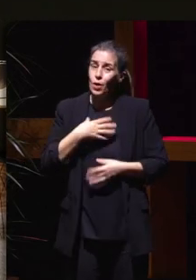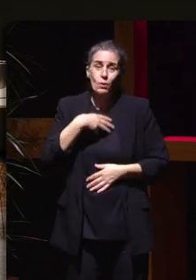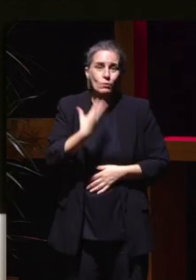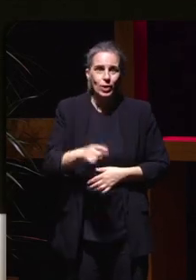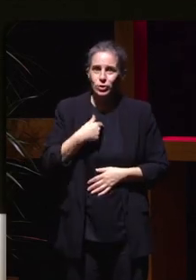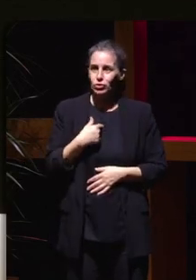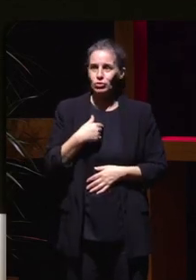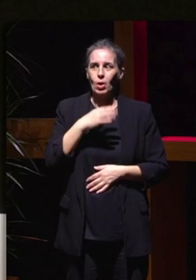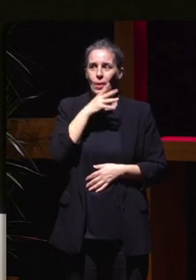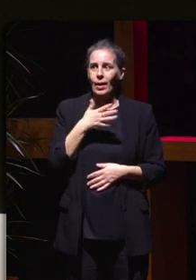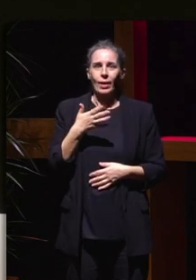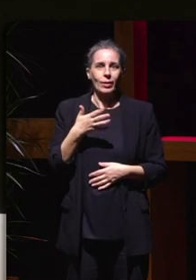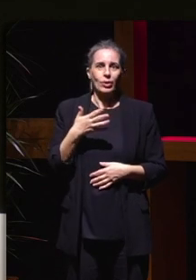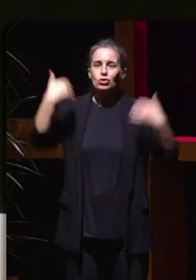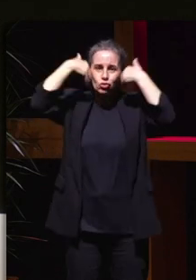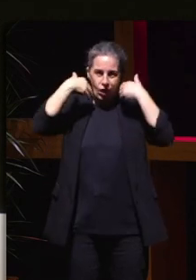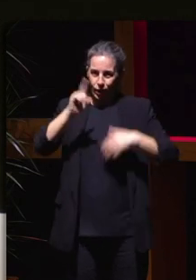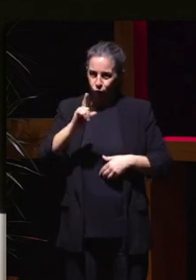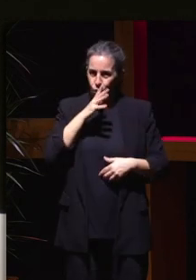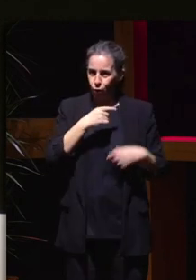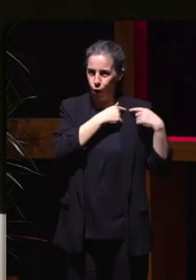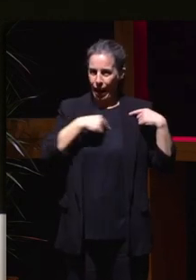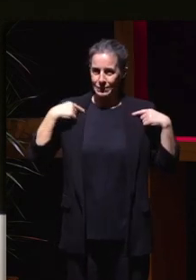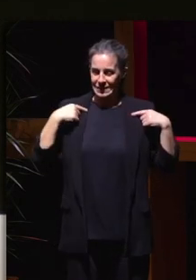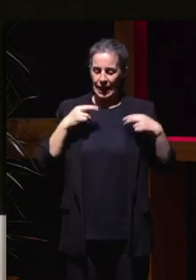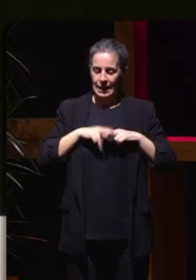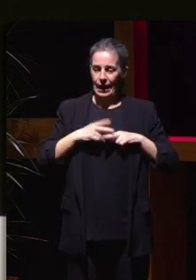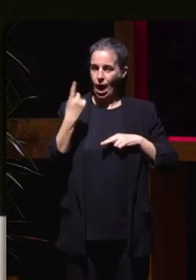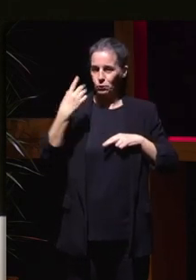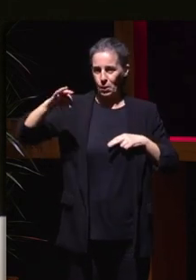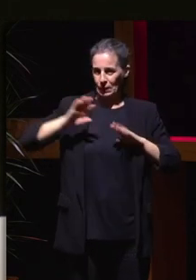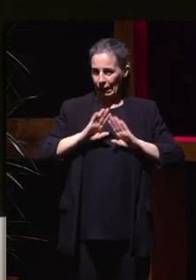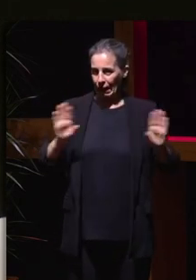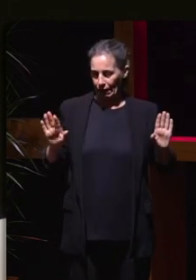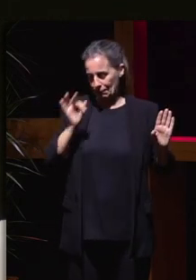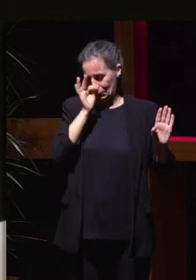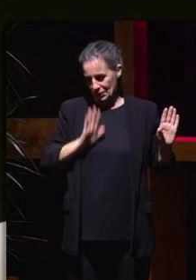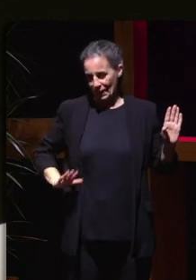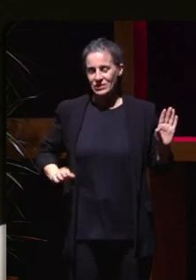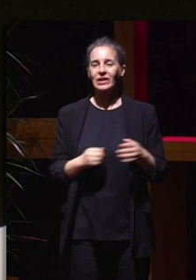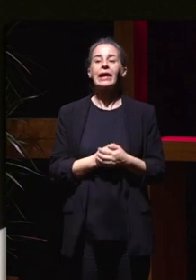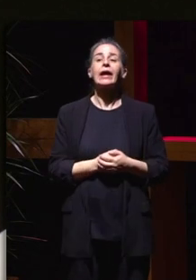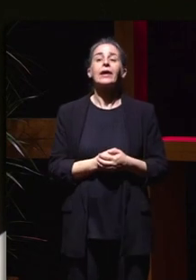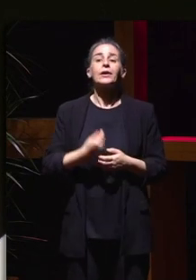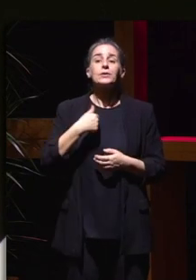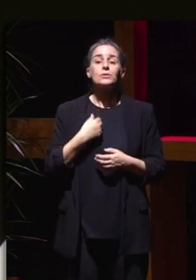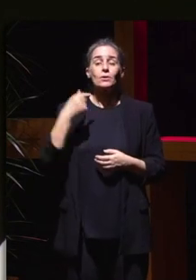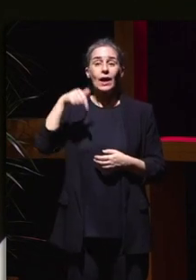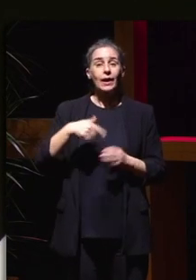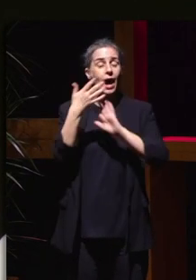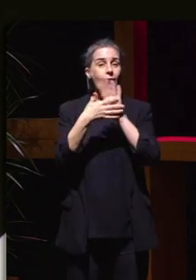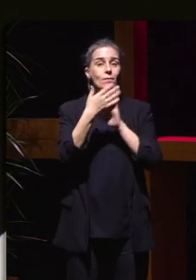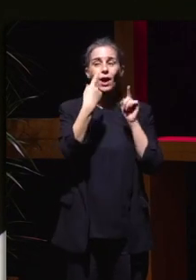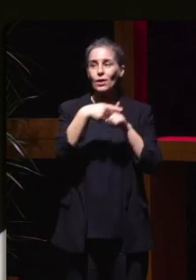en absoluto porque eso le veo una camiseta negra para que no se note porque Claro a mí falardas cosas